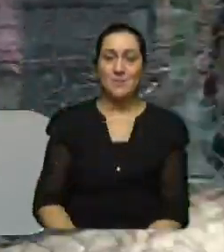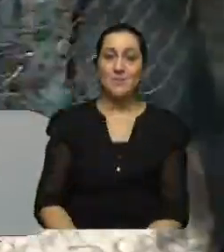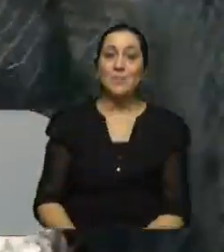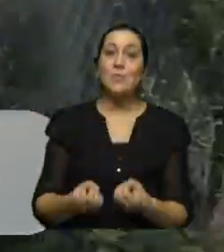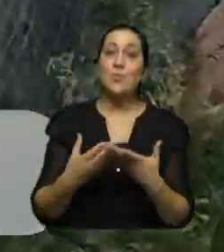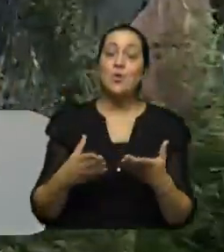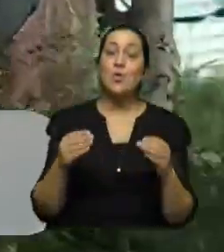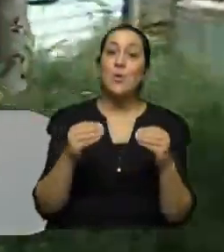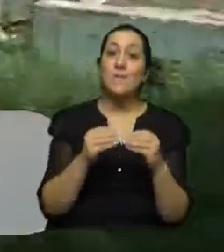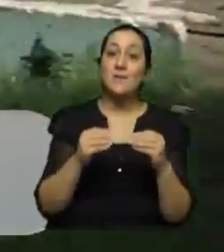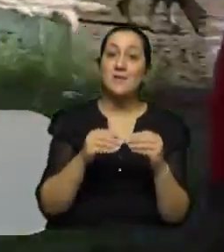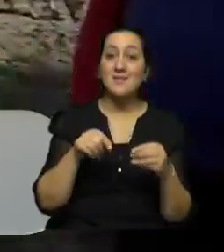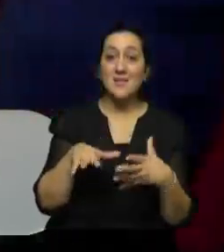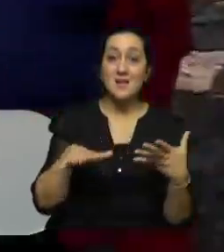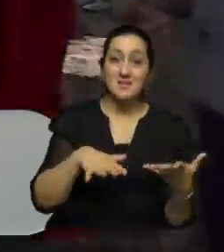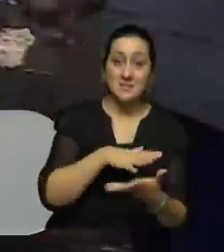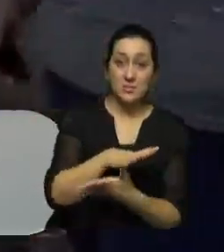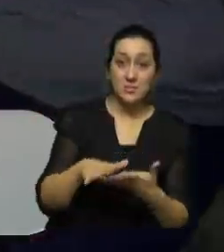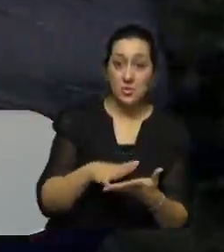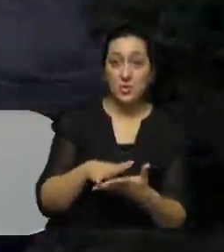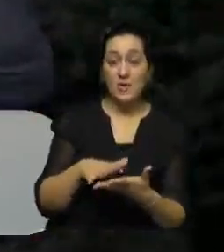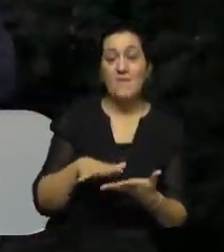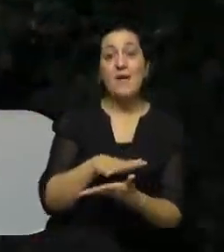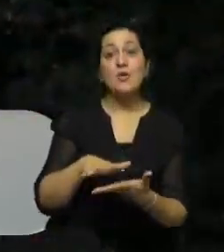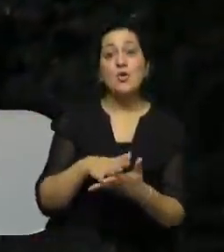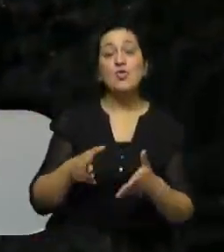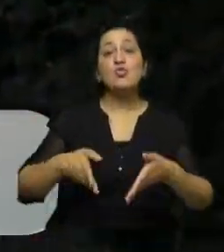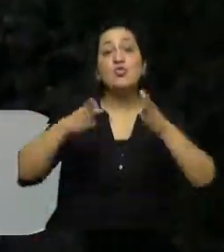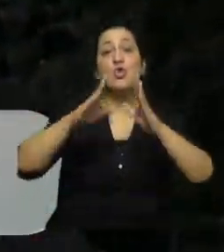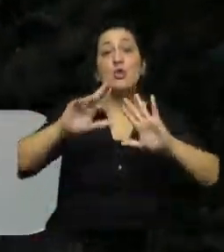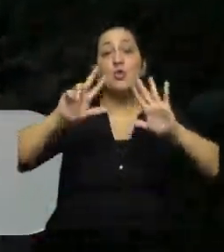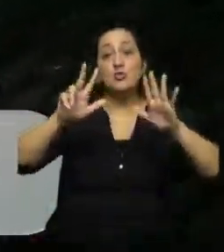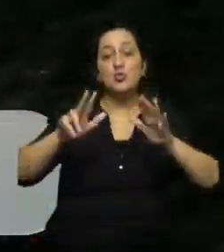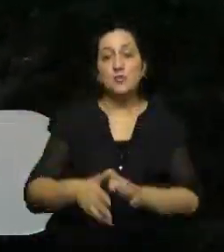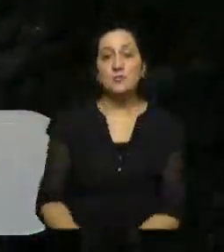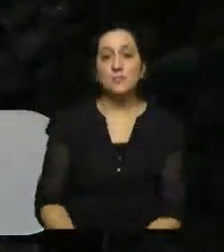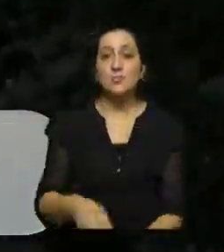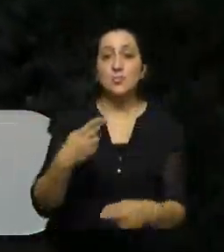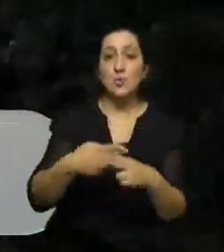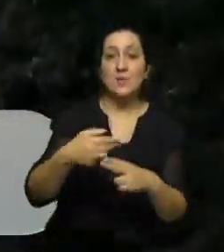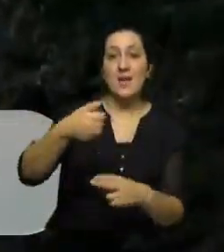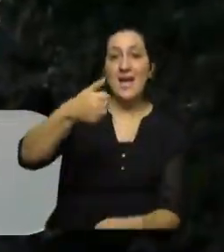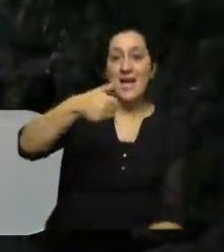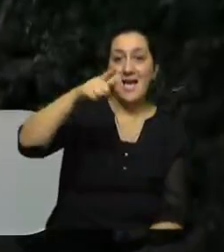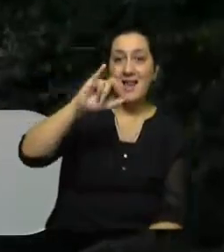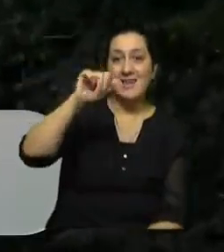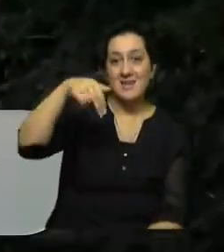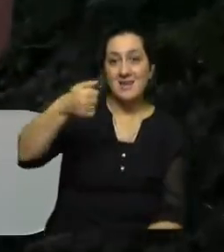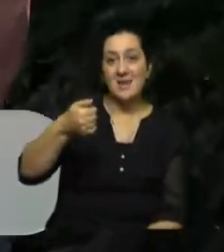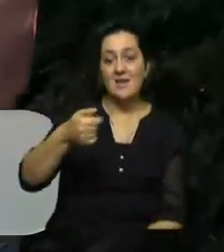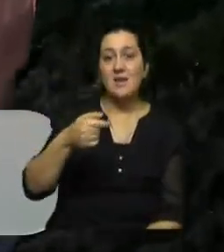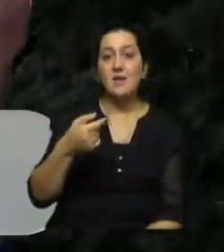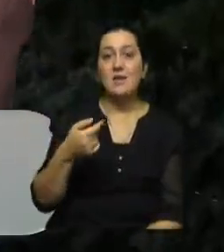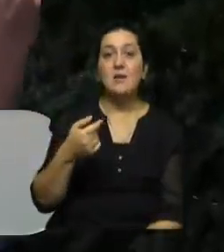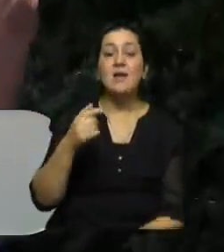Fito, compañeras, esta es la situación en Torre 8, dialogando con distintas vecinas. Vecina, ¿cómo es su nombre aquí en la corta? Alina Pérez. Alina, ¿hace cuánto que usted vive